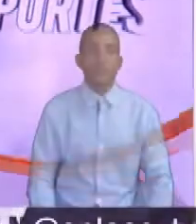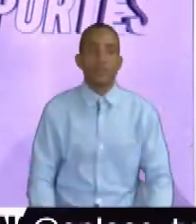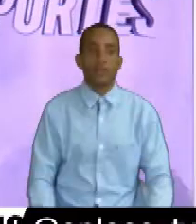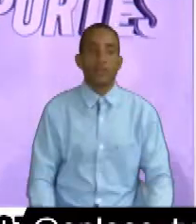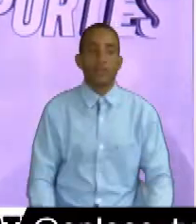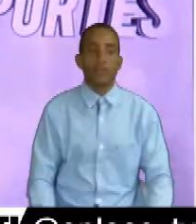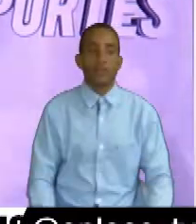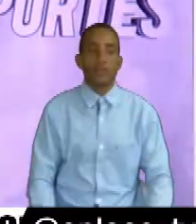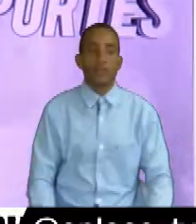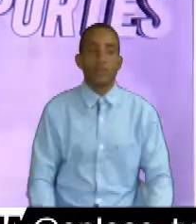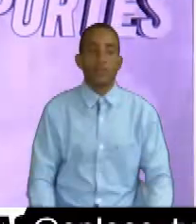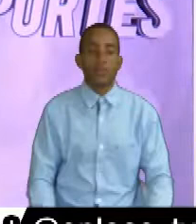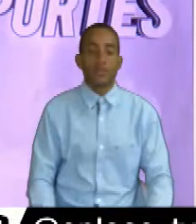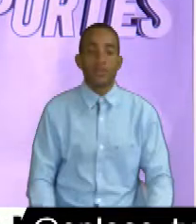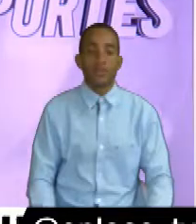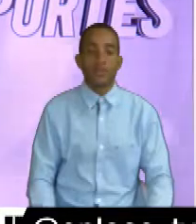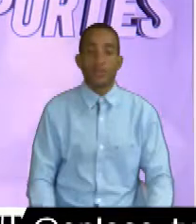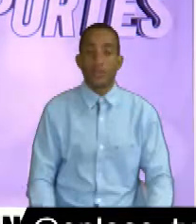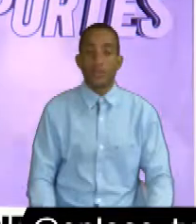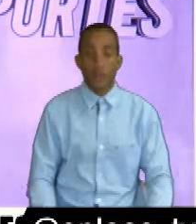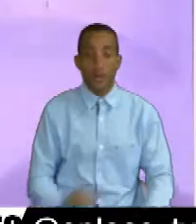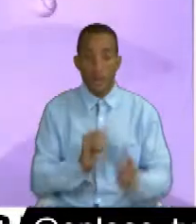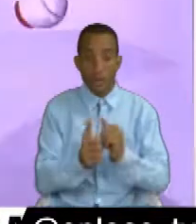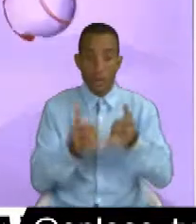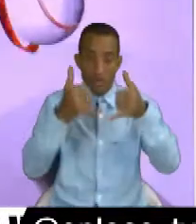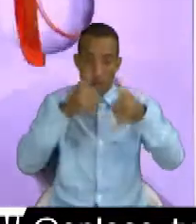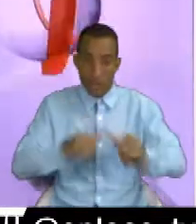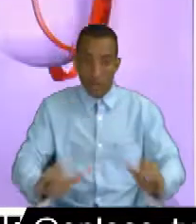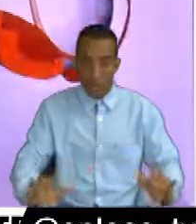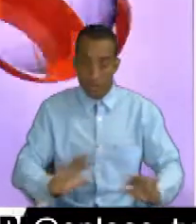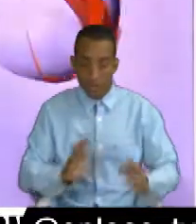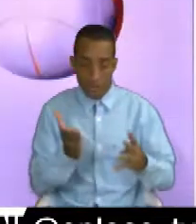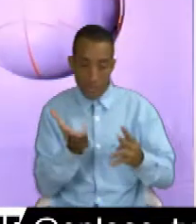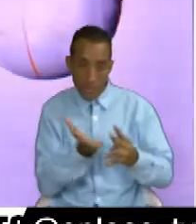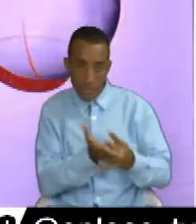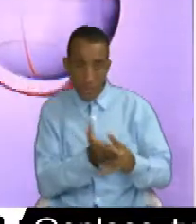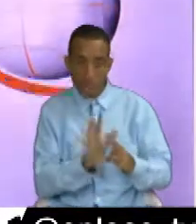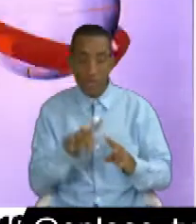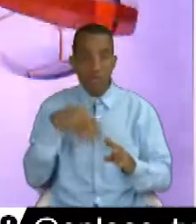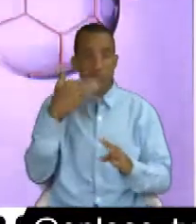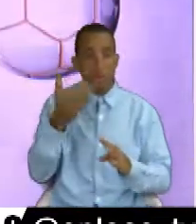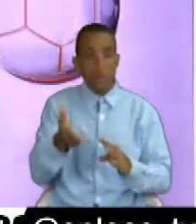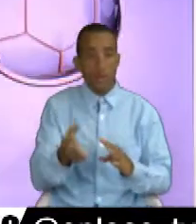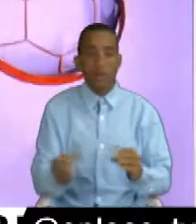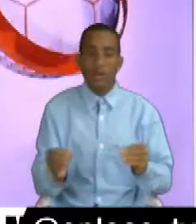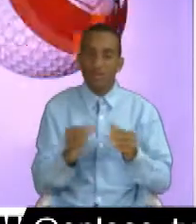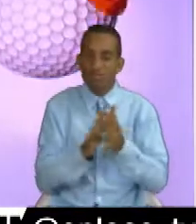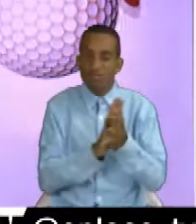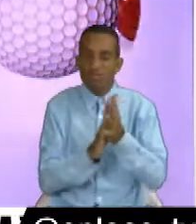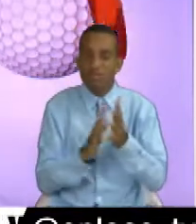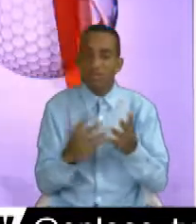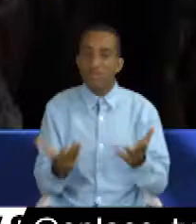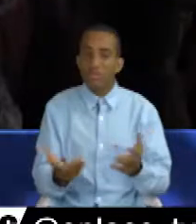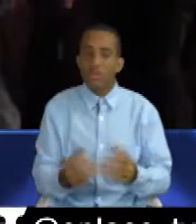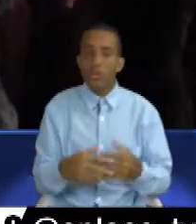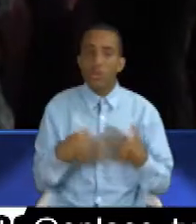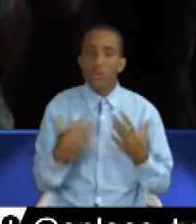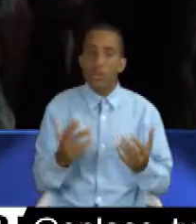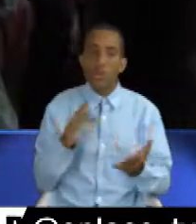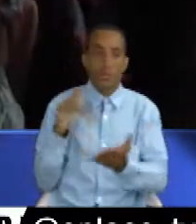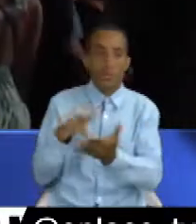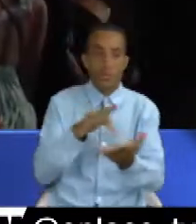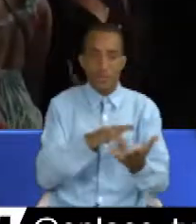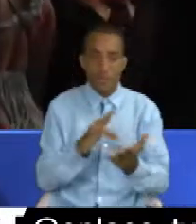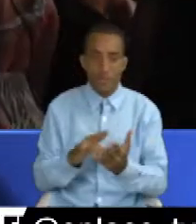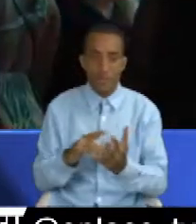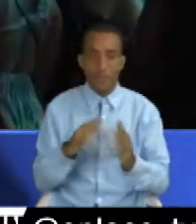Muy bien, es por el momento todo en deportes. Hacemos una pausa en Enlace Noticias. Al volver, les contaremos cómo disfrutaron los asistentes del